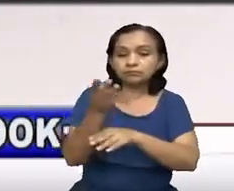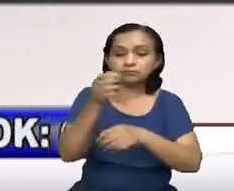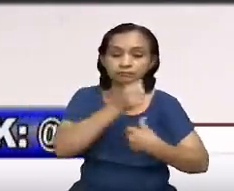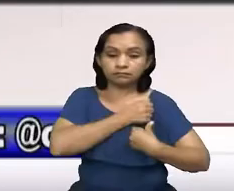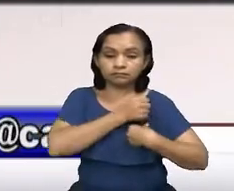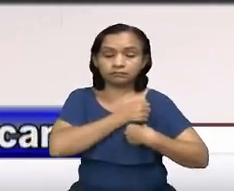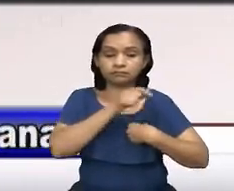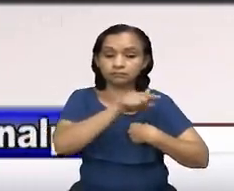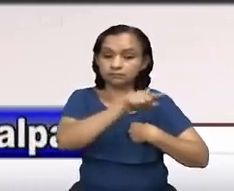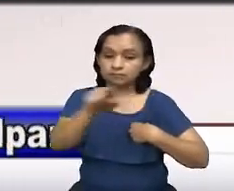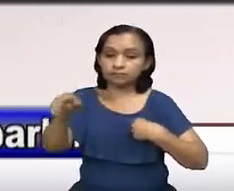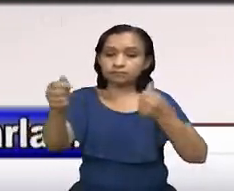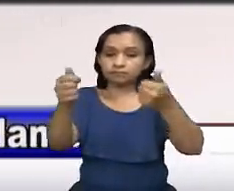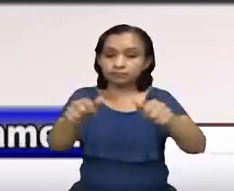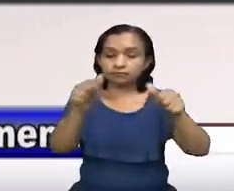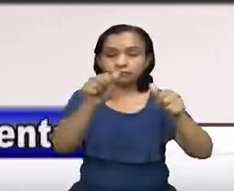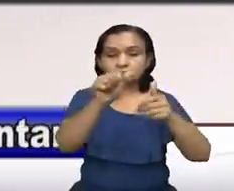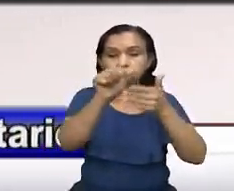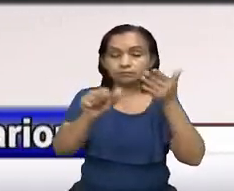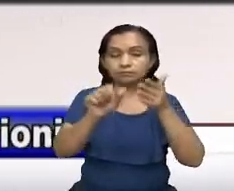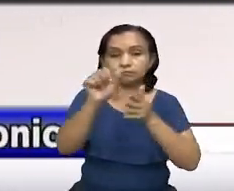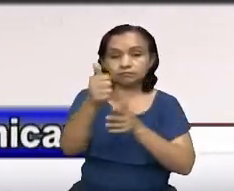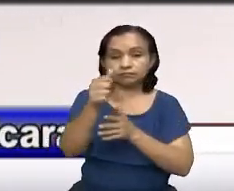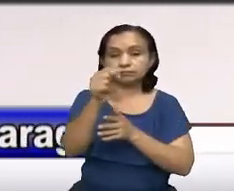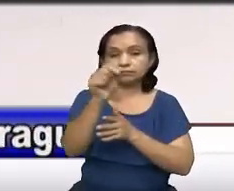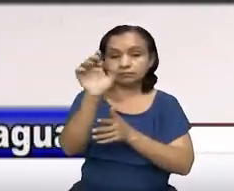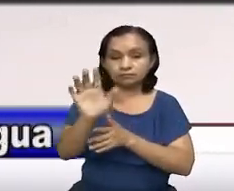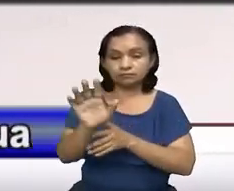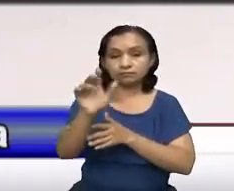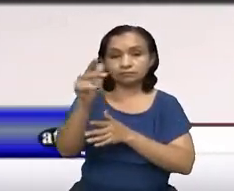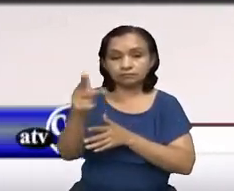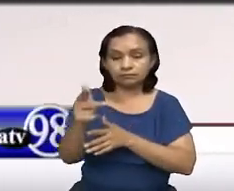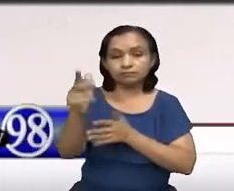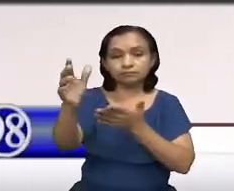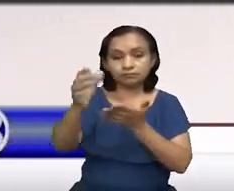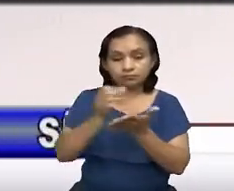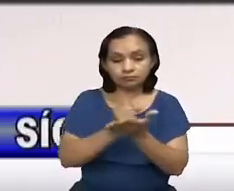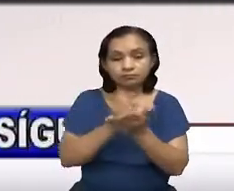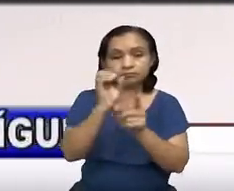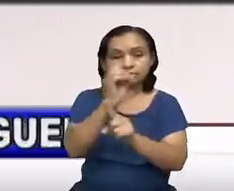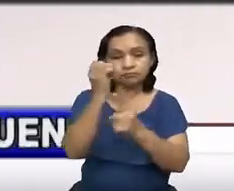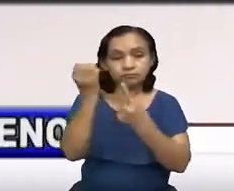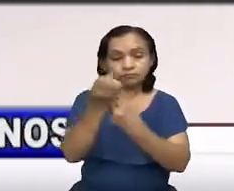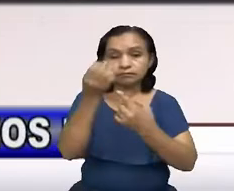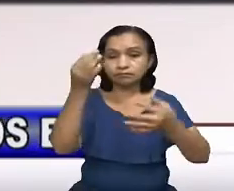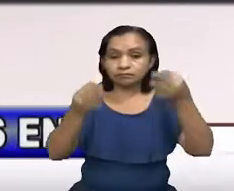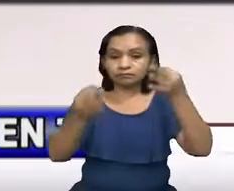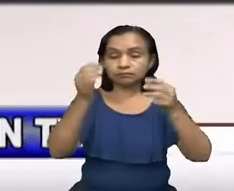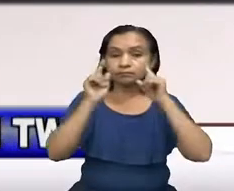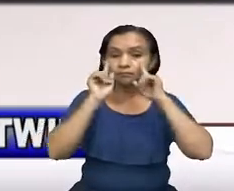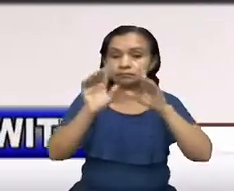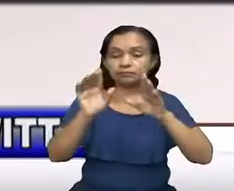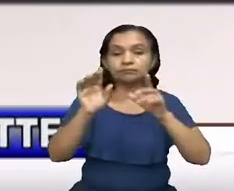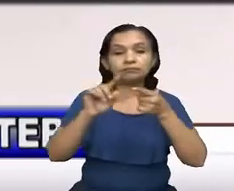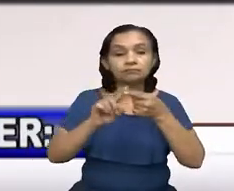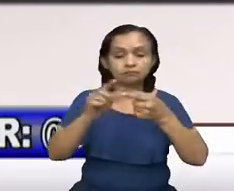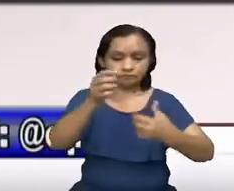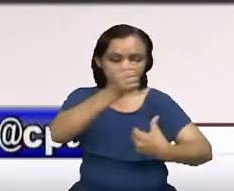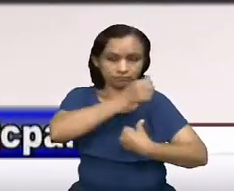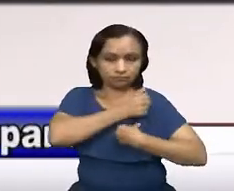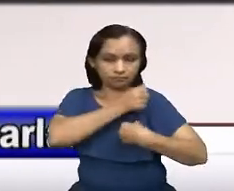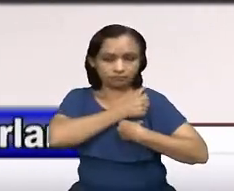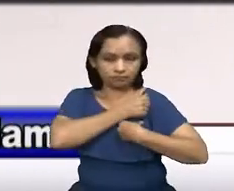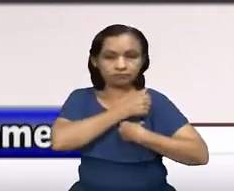de conformidad con el artículo 6, inciso 5 y artículo 8 del Código de Organización, Jurisdicción y Previsión Social Militar,